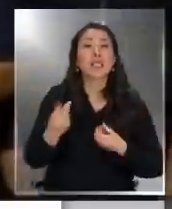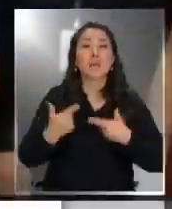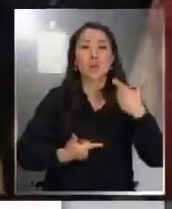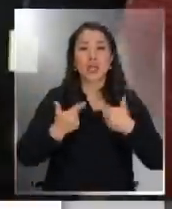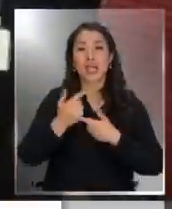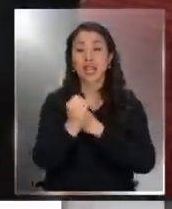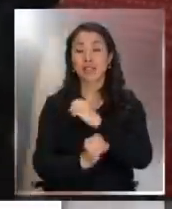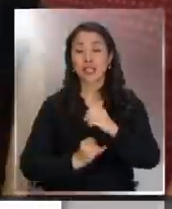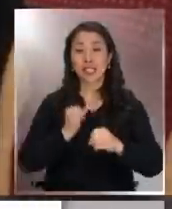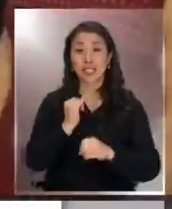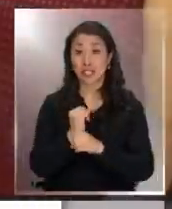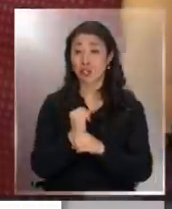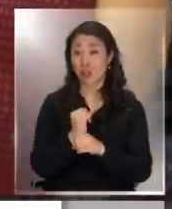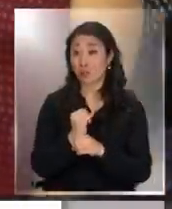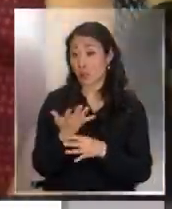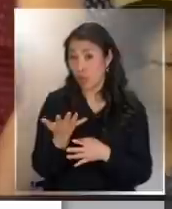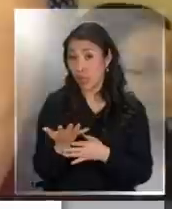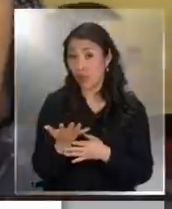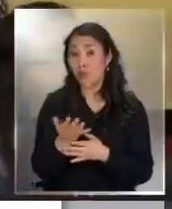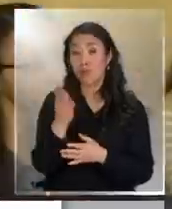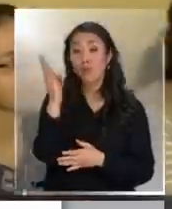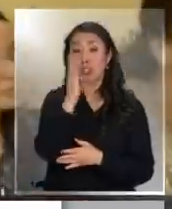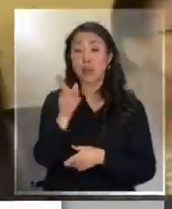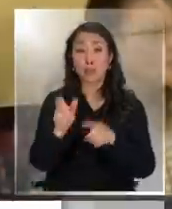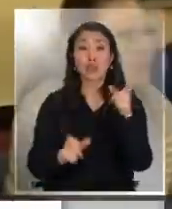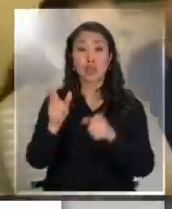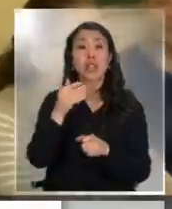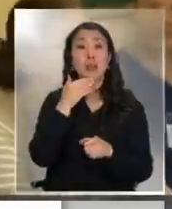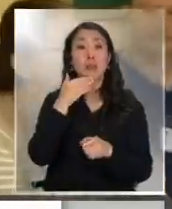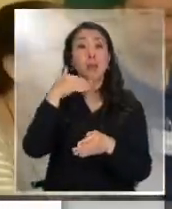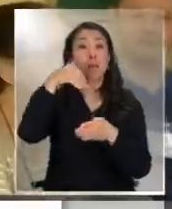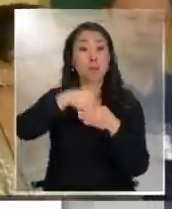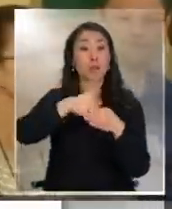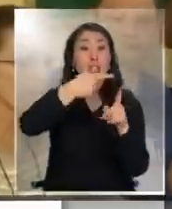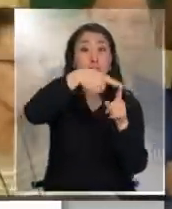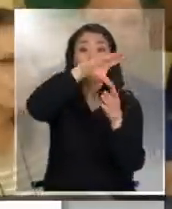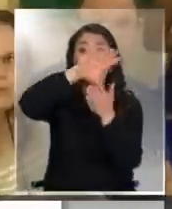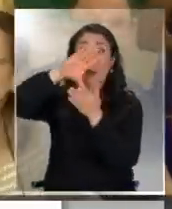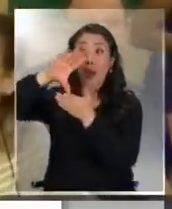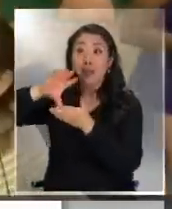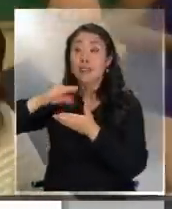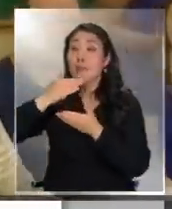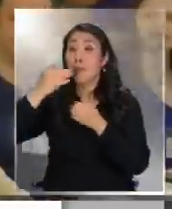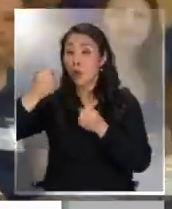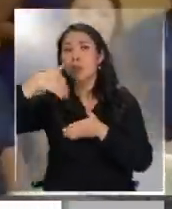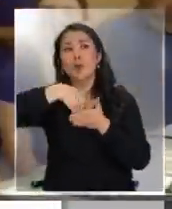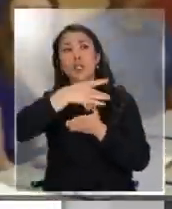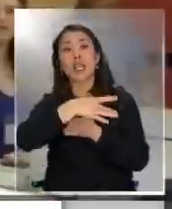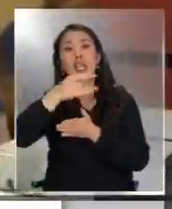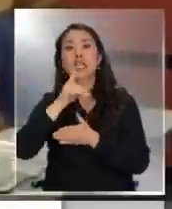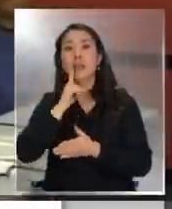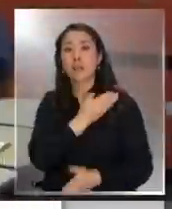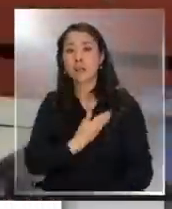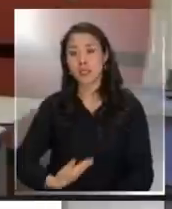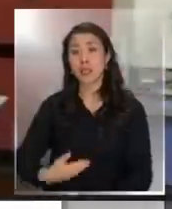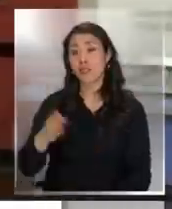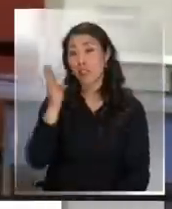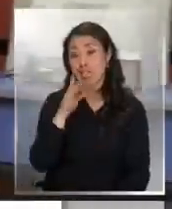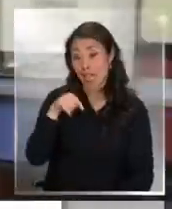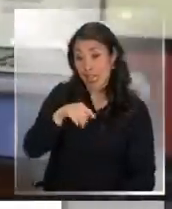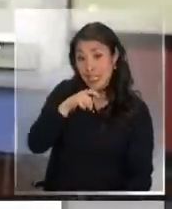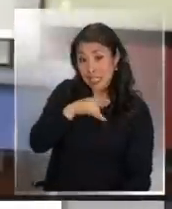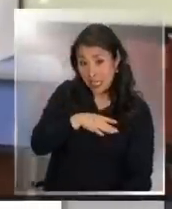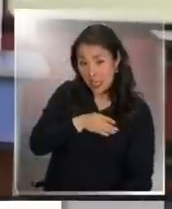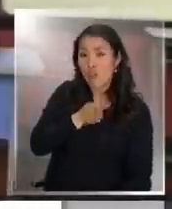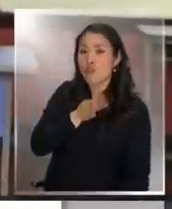Y internacional, claro, porque los brasileños también votan en el extranjero, quienes, por supuesto, en nuestro país llegaron